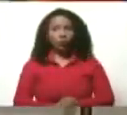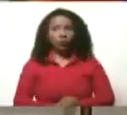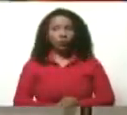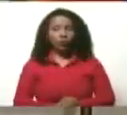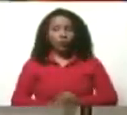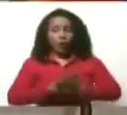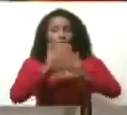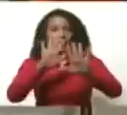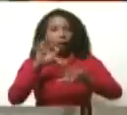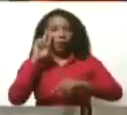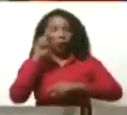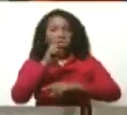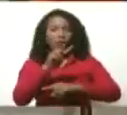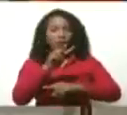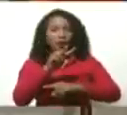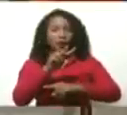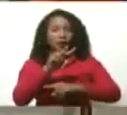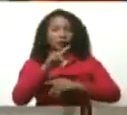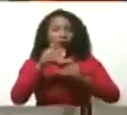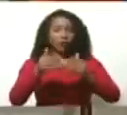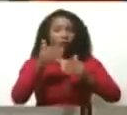lo vamos a detallar posteriormente.